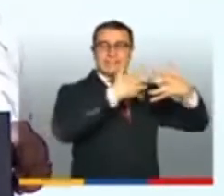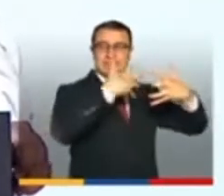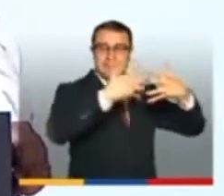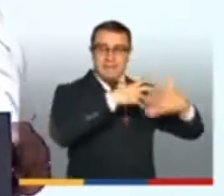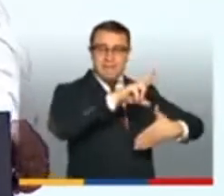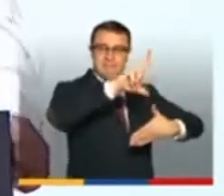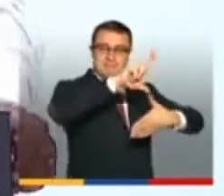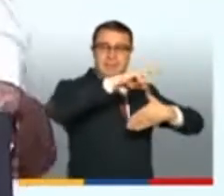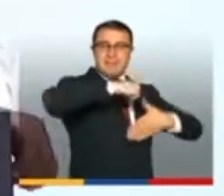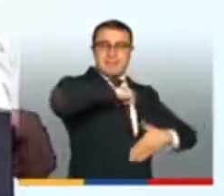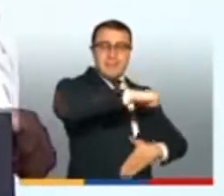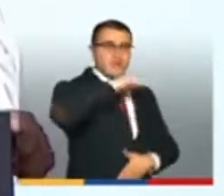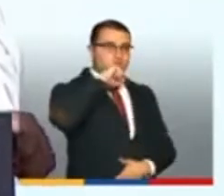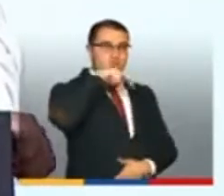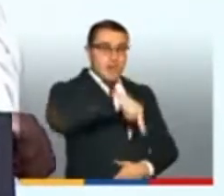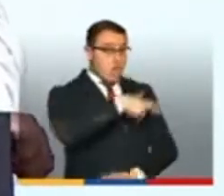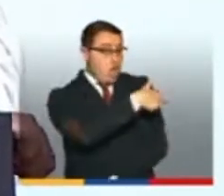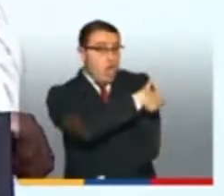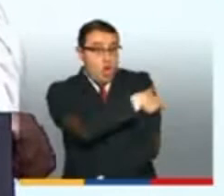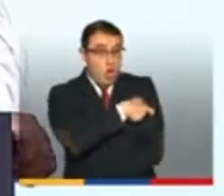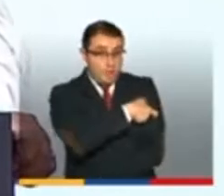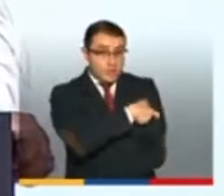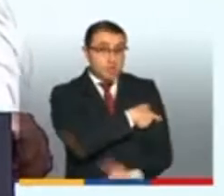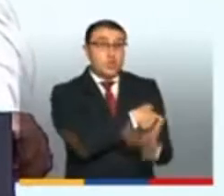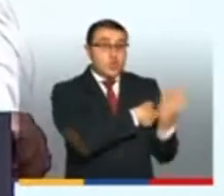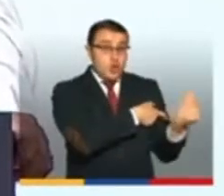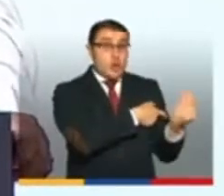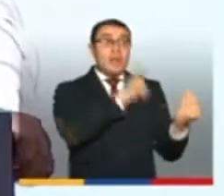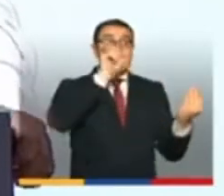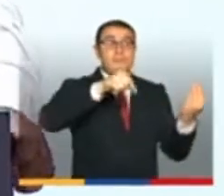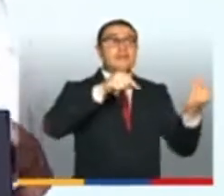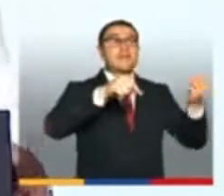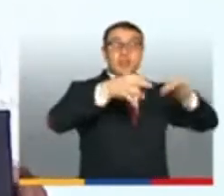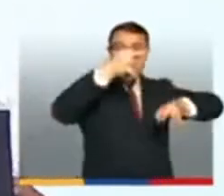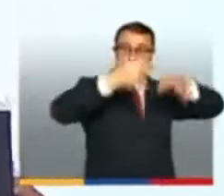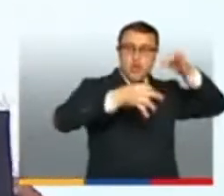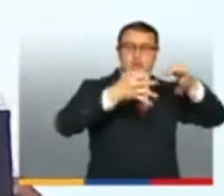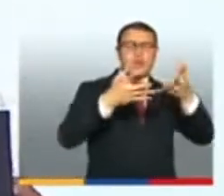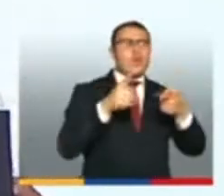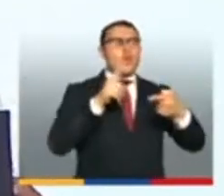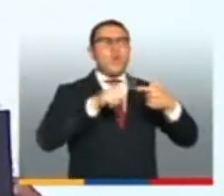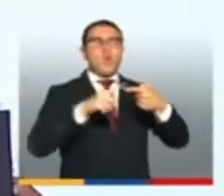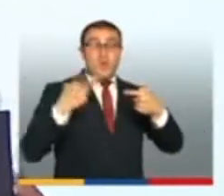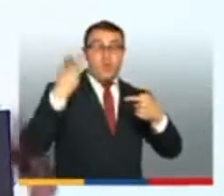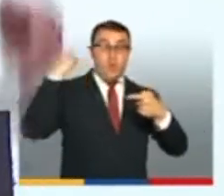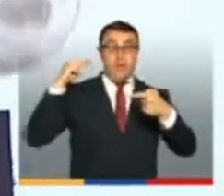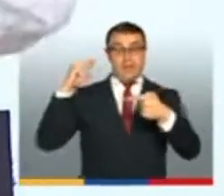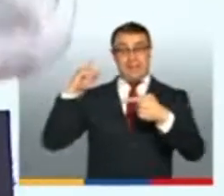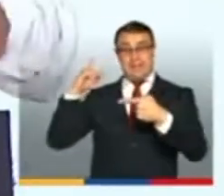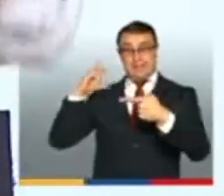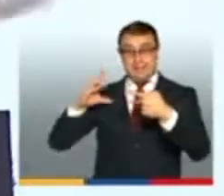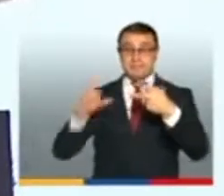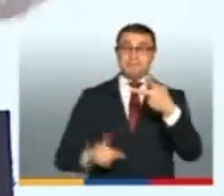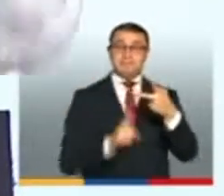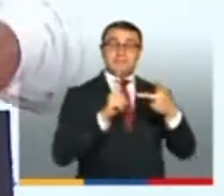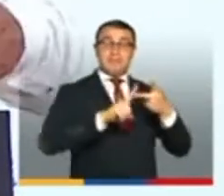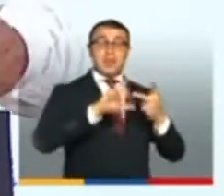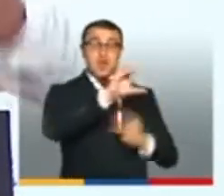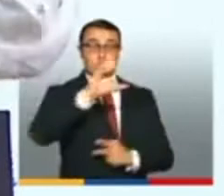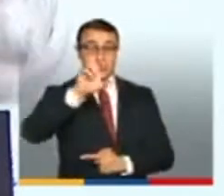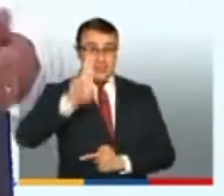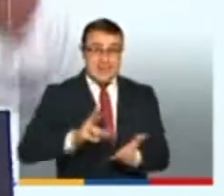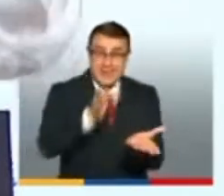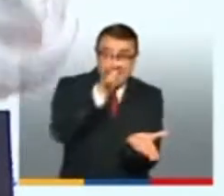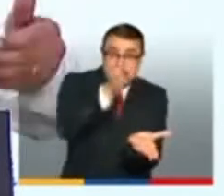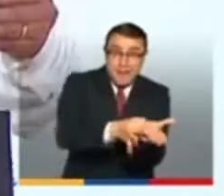Corte Interamericana derechos humanos uno en Washington otra en San José de Costa Rica vinieron a defender los